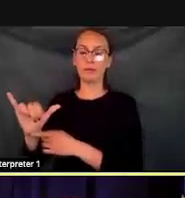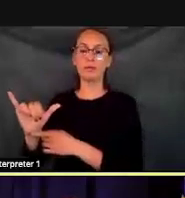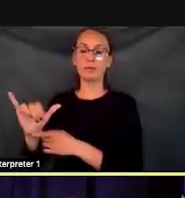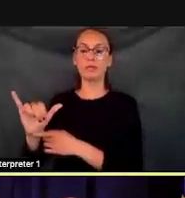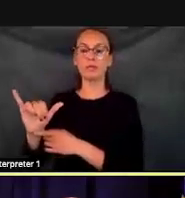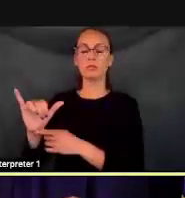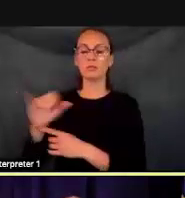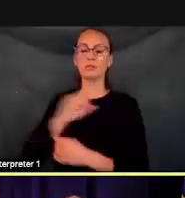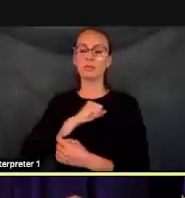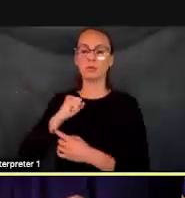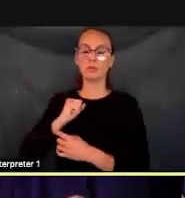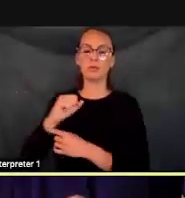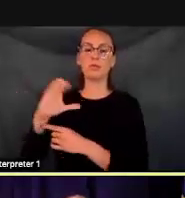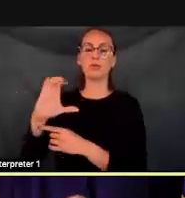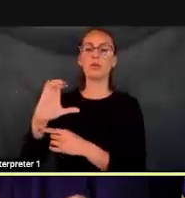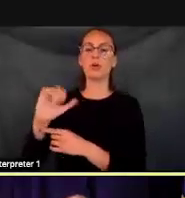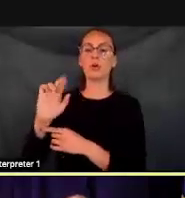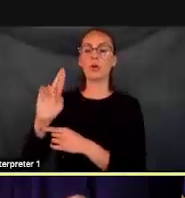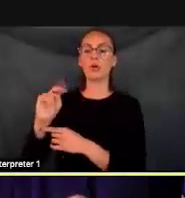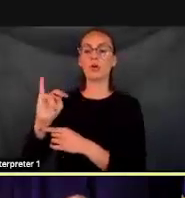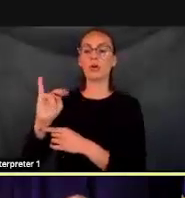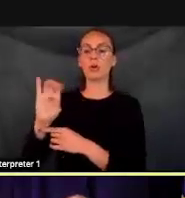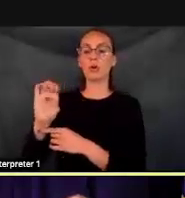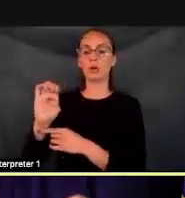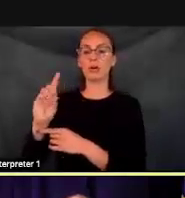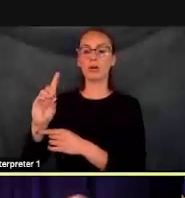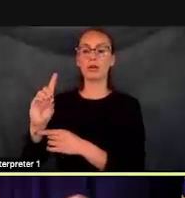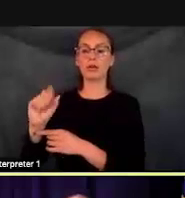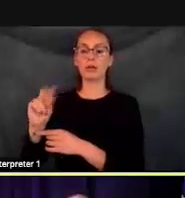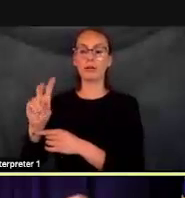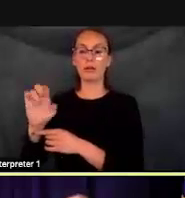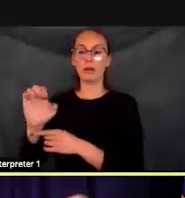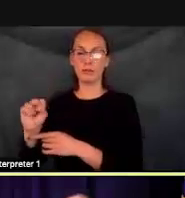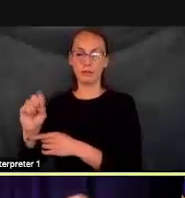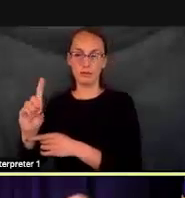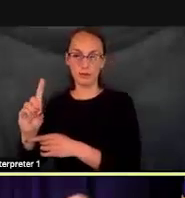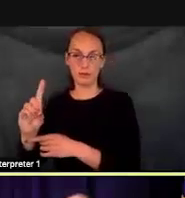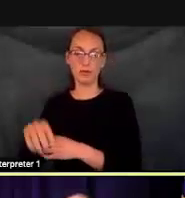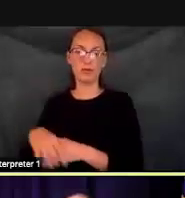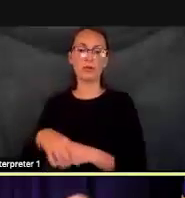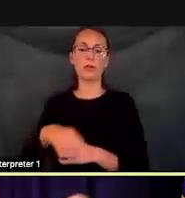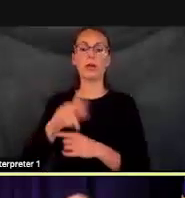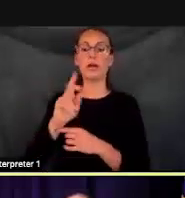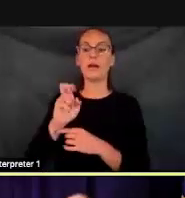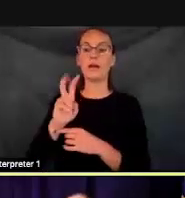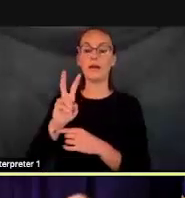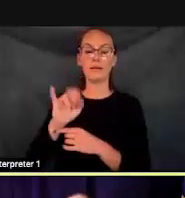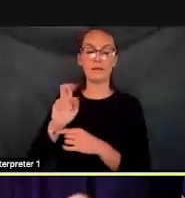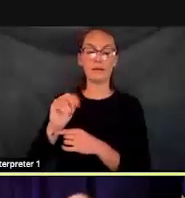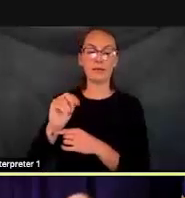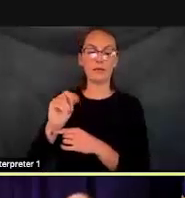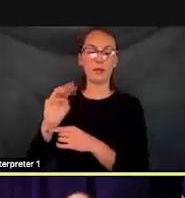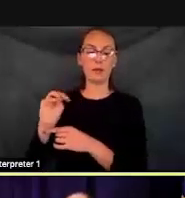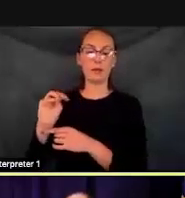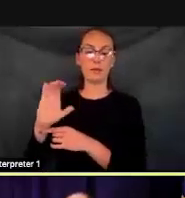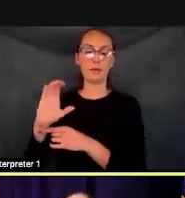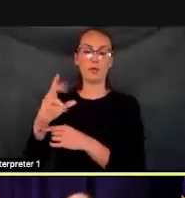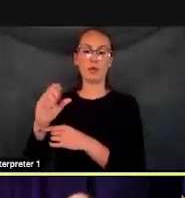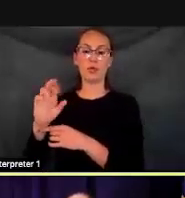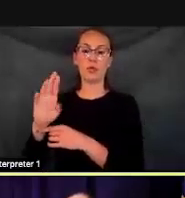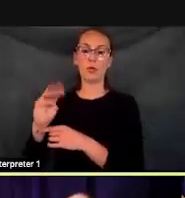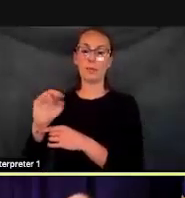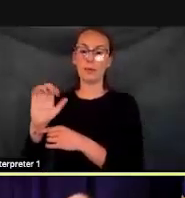Distrito 53, Connie David de Salina, concejal, Kevin McCormick, pueblo